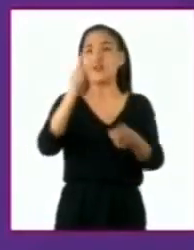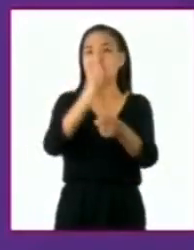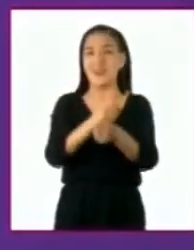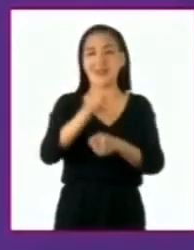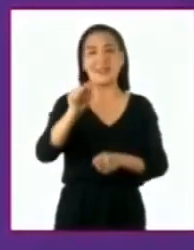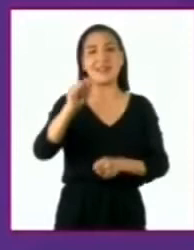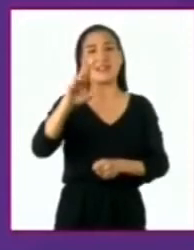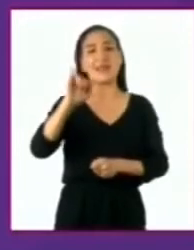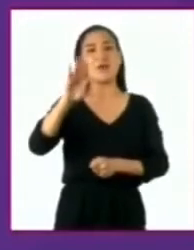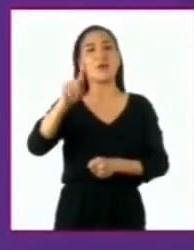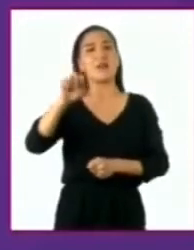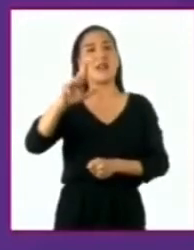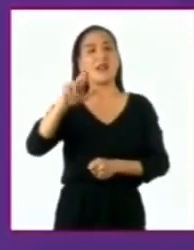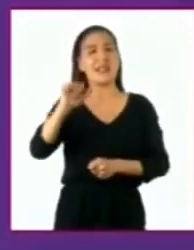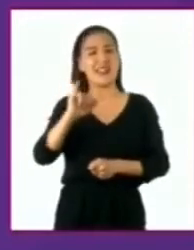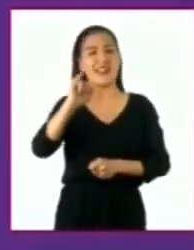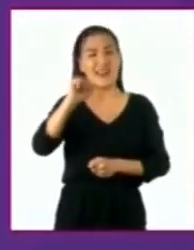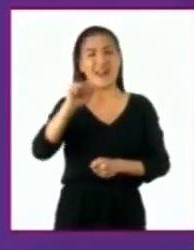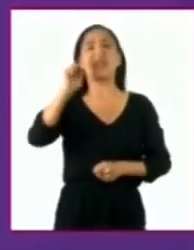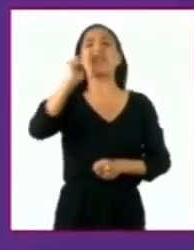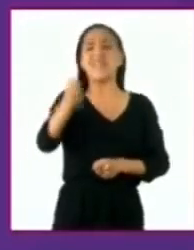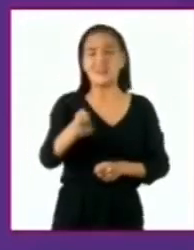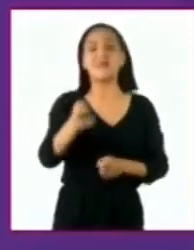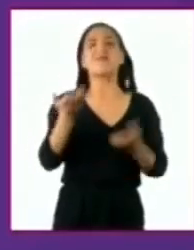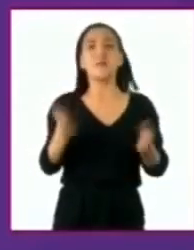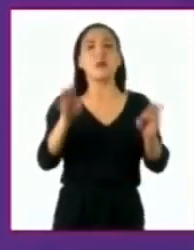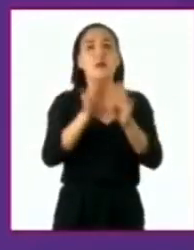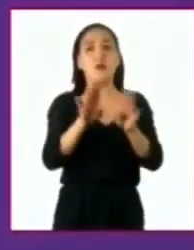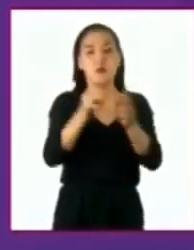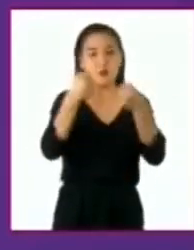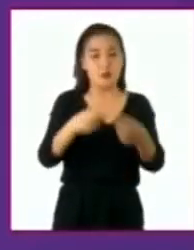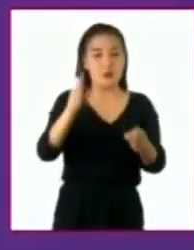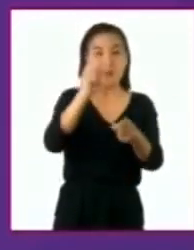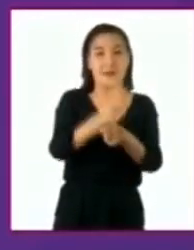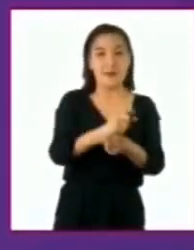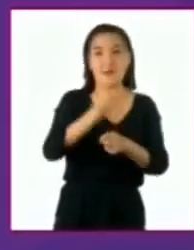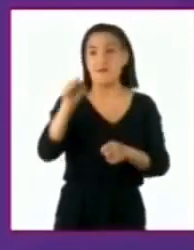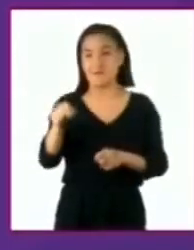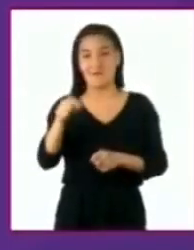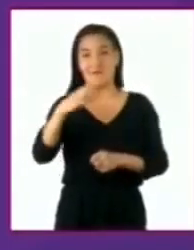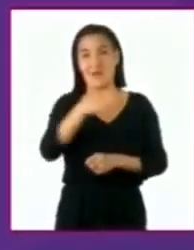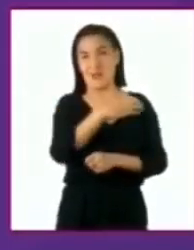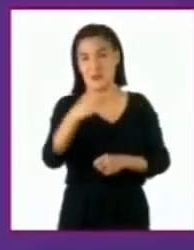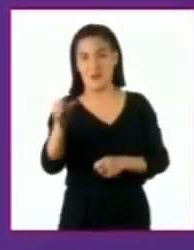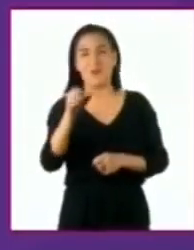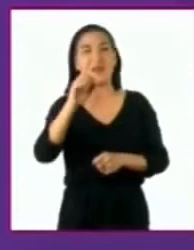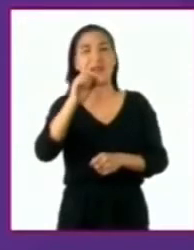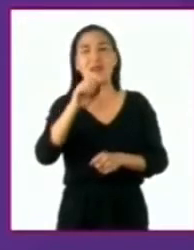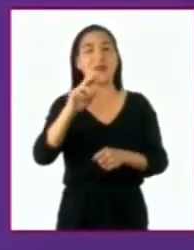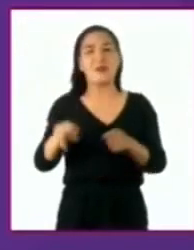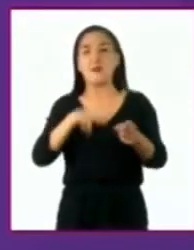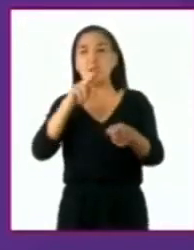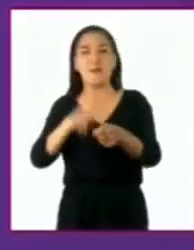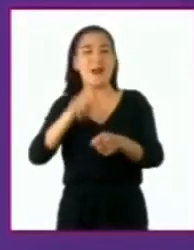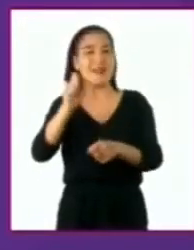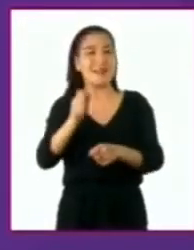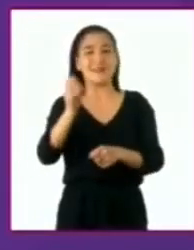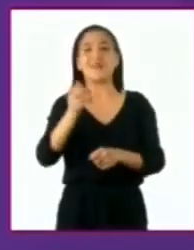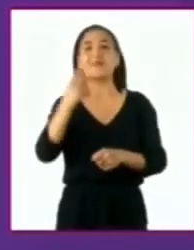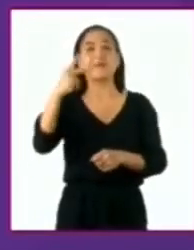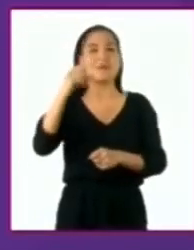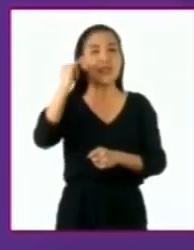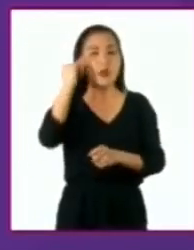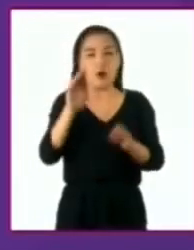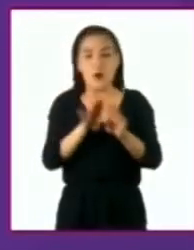decir esto? Sociedades donde los campesinos comunes, por tener derecho de trabajar